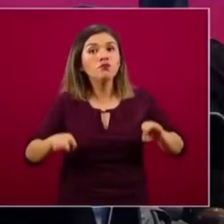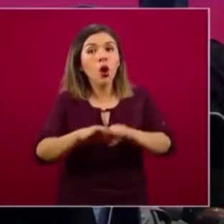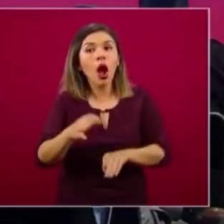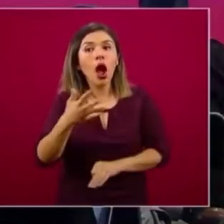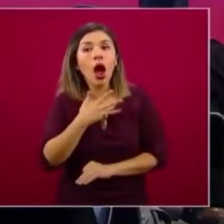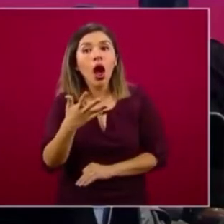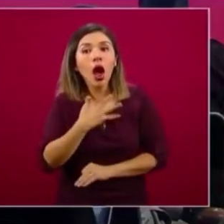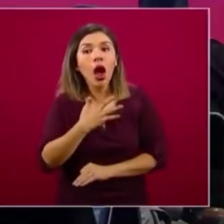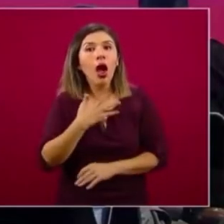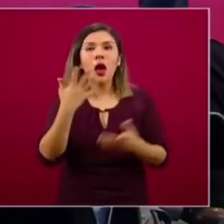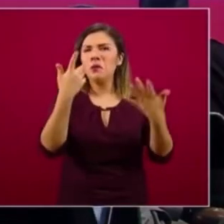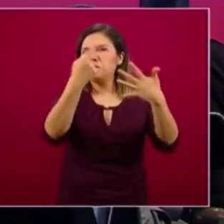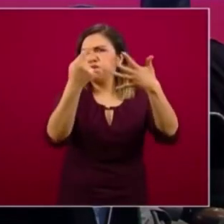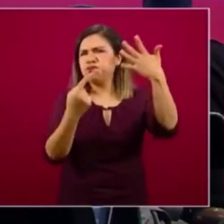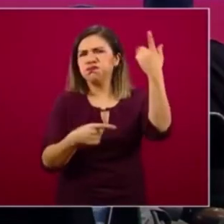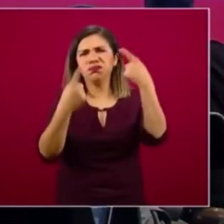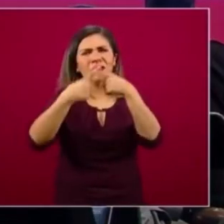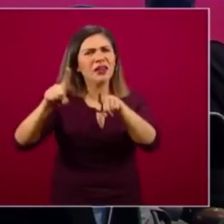una diversidad